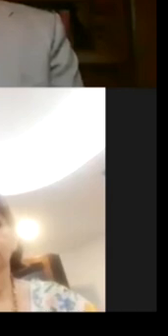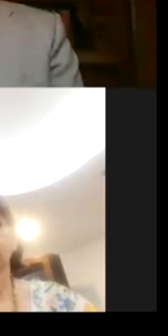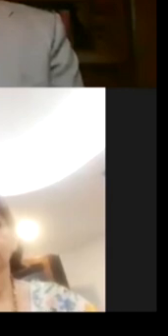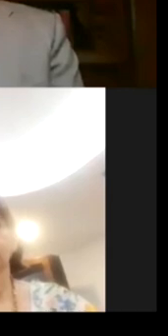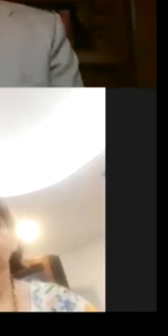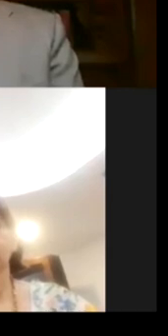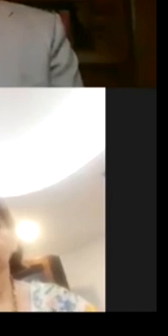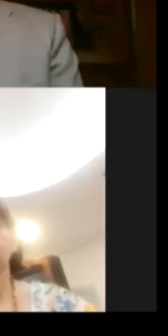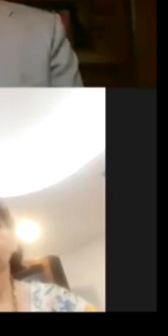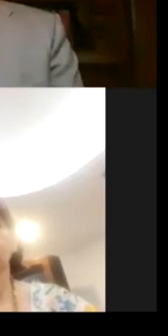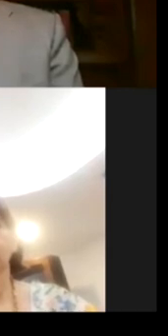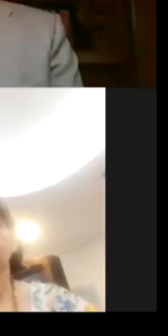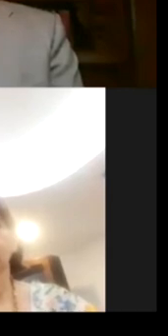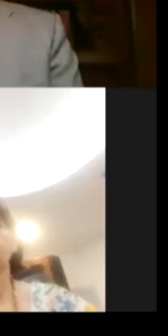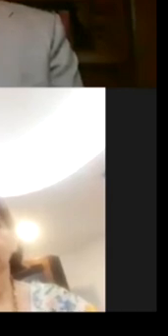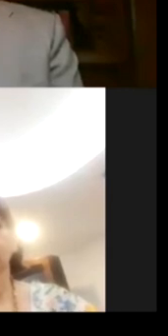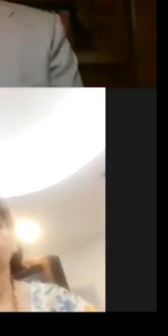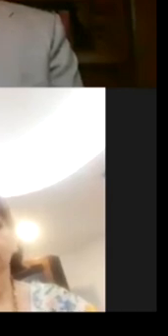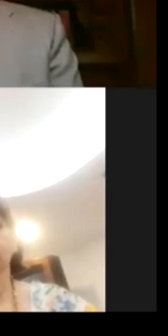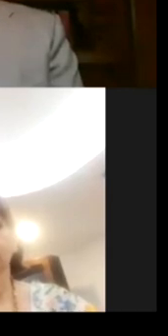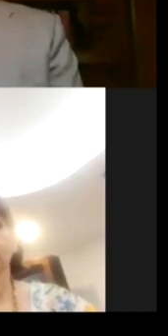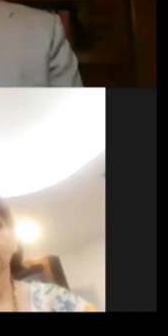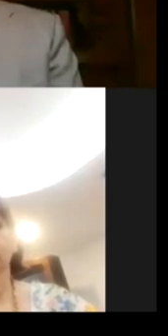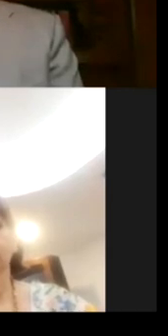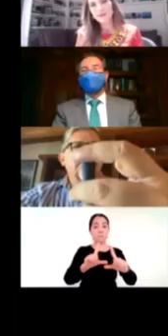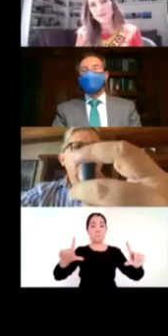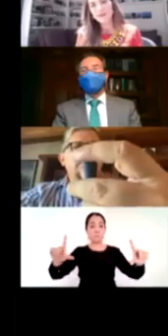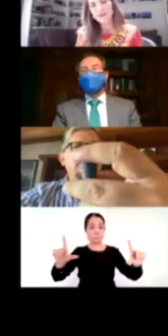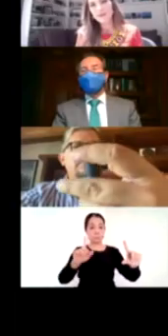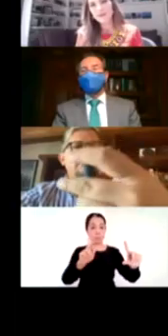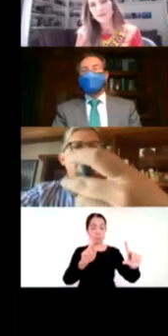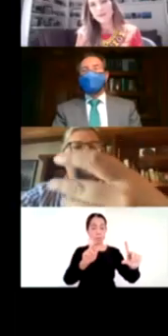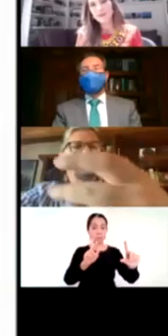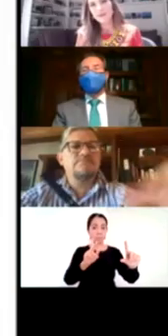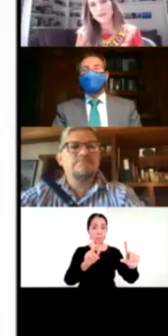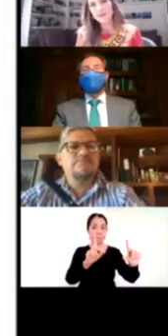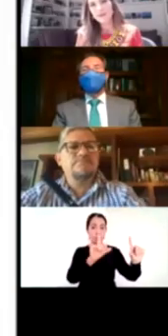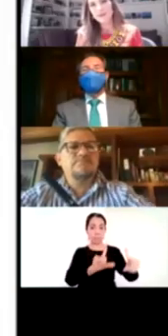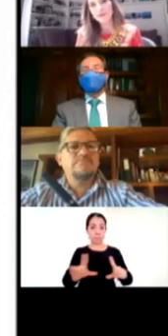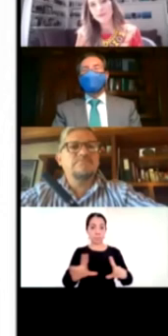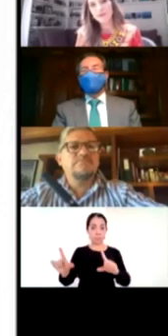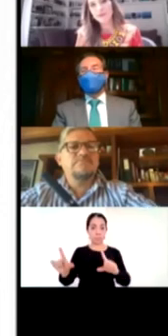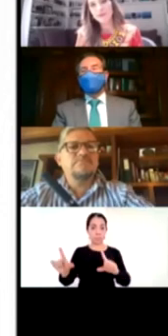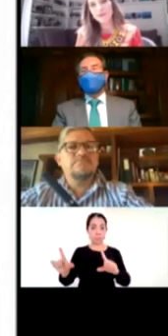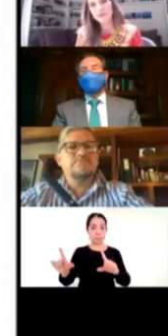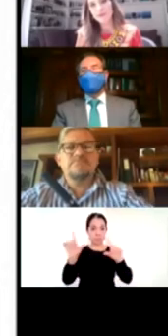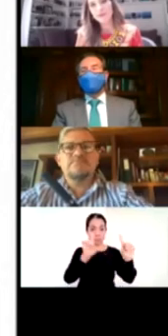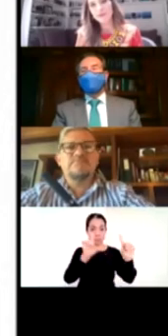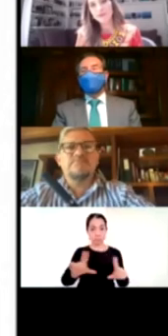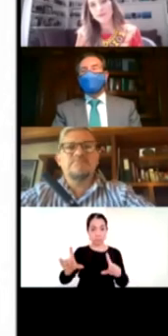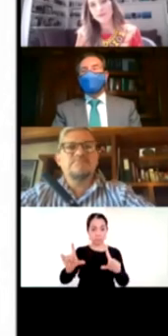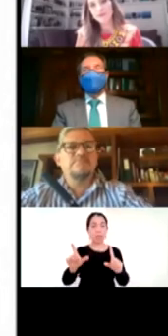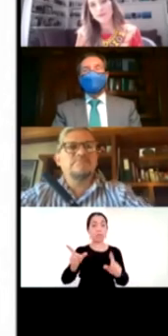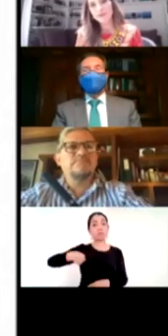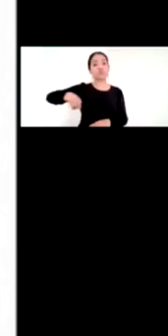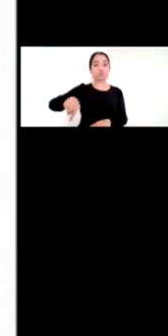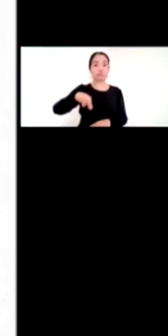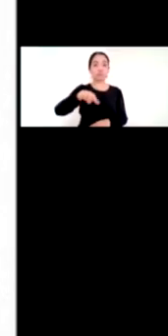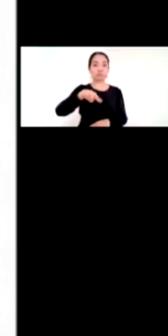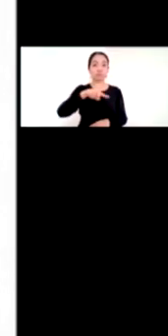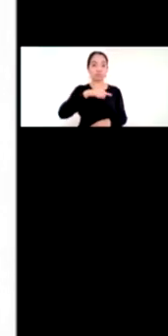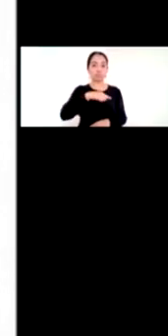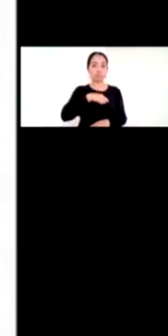presentación pondremos sobre sobre todo sobre la mesa que es lo que el sector